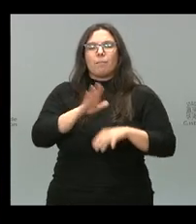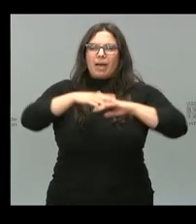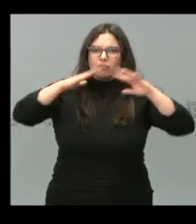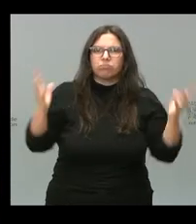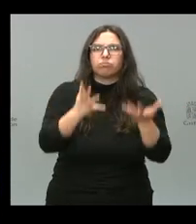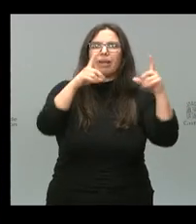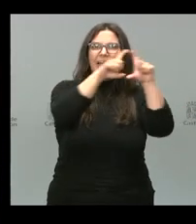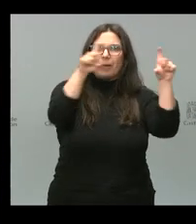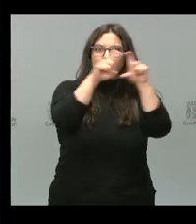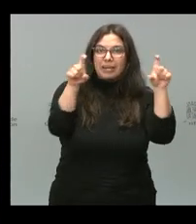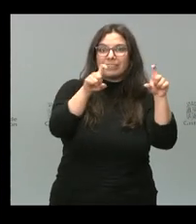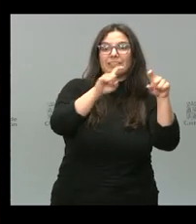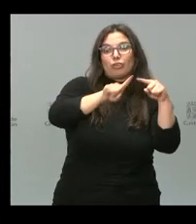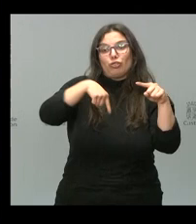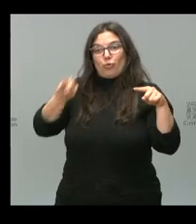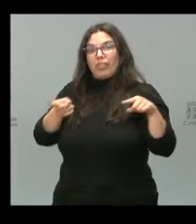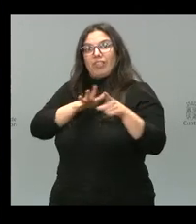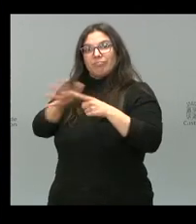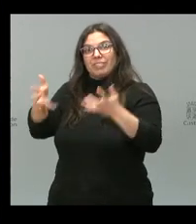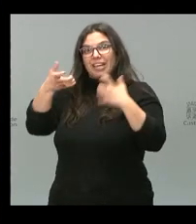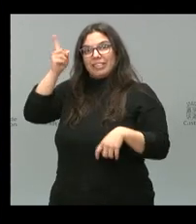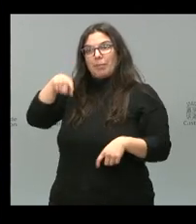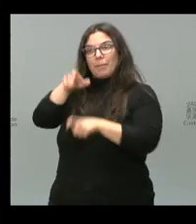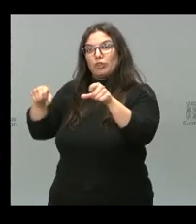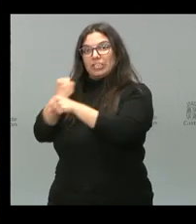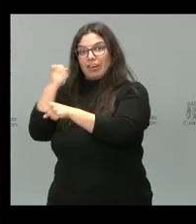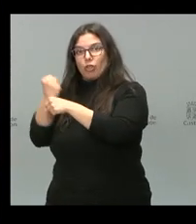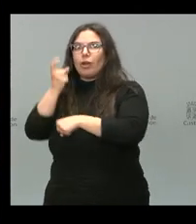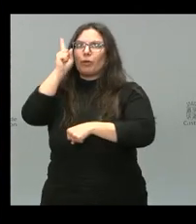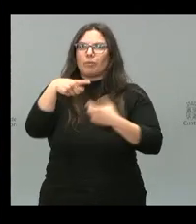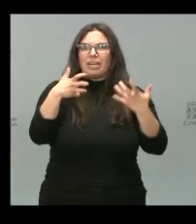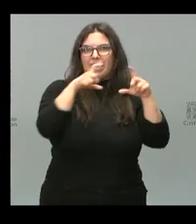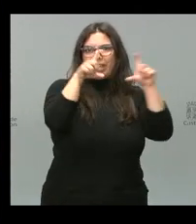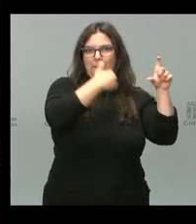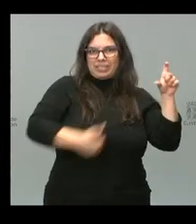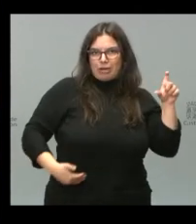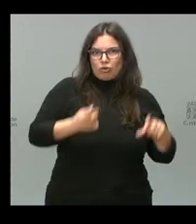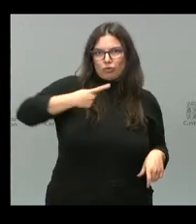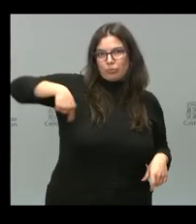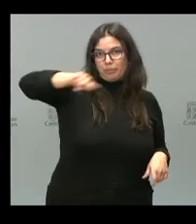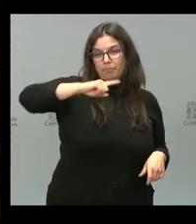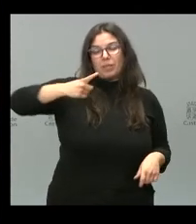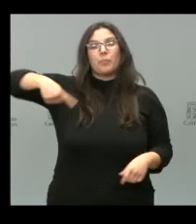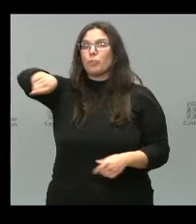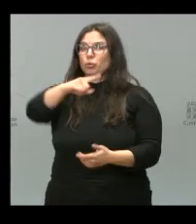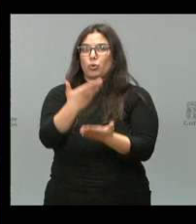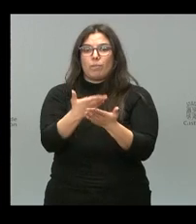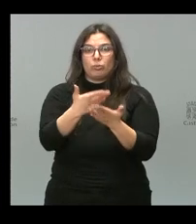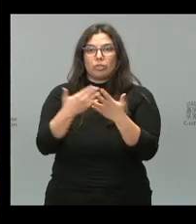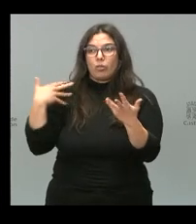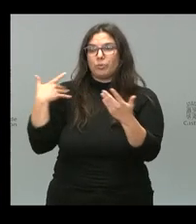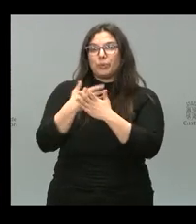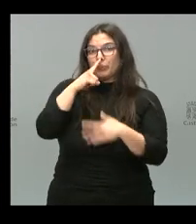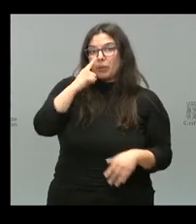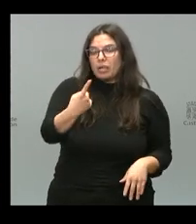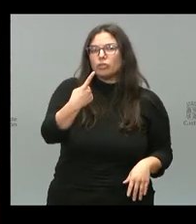es decir por los trabajadores pero también por los empresarios que habéis demostrado en este último